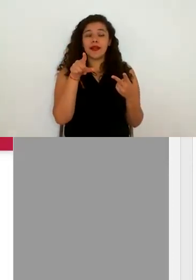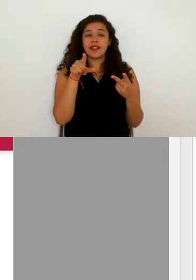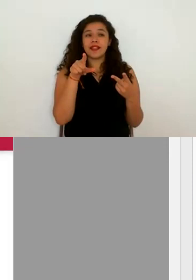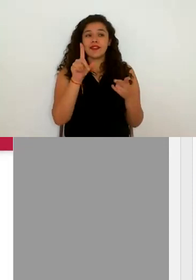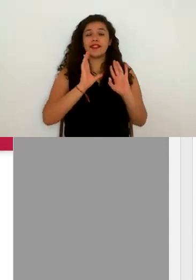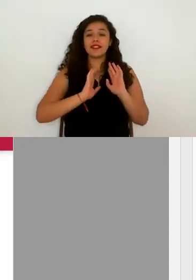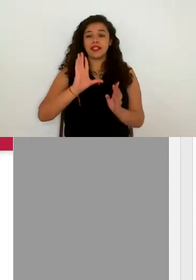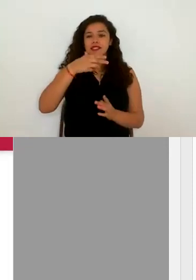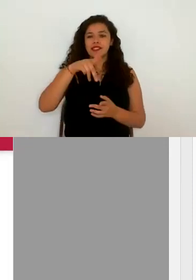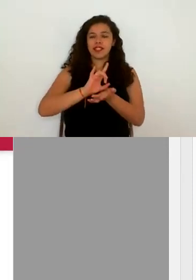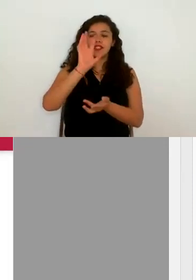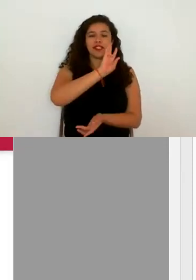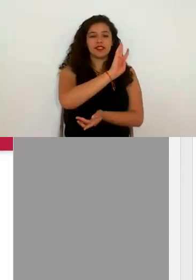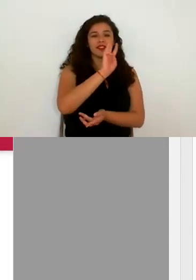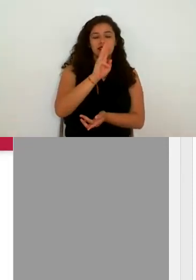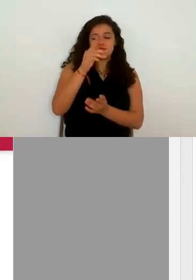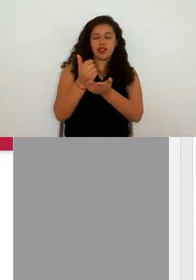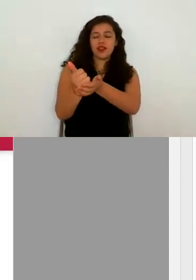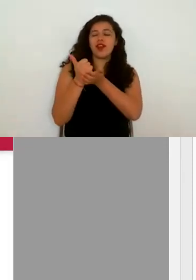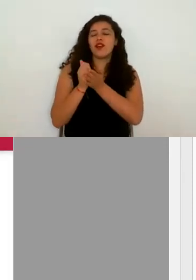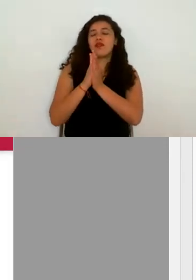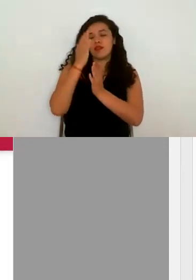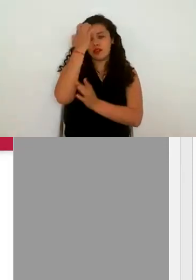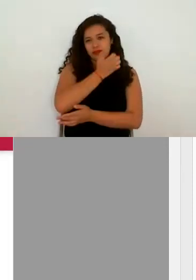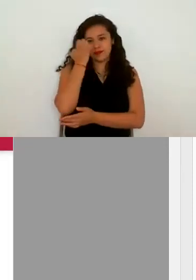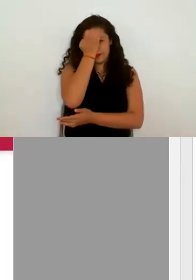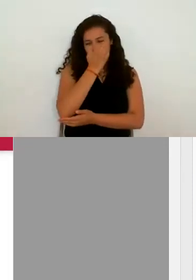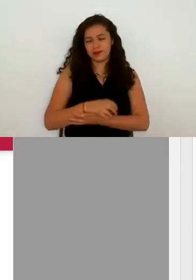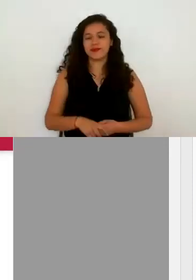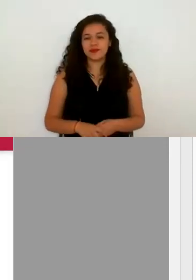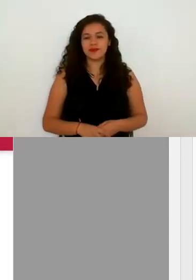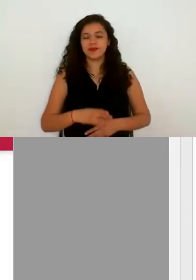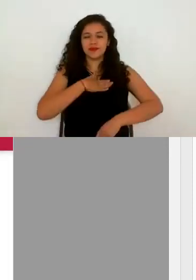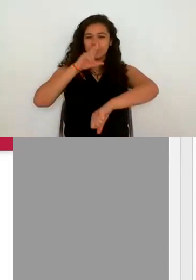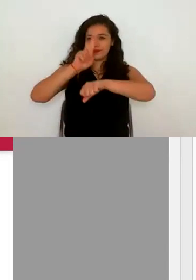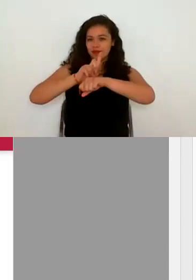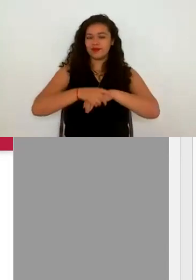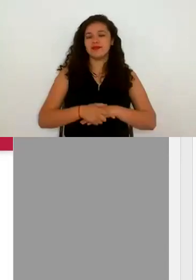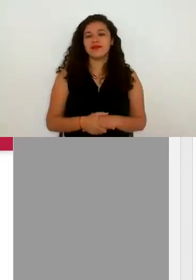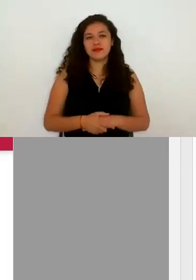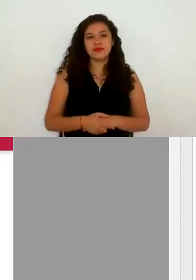También ya les coloqué en el chat la liga para que nos apoyen con la evaluación. Que pasen buen día.